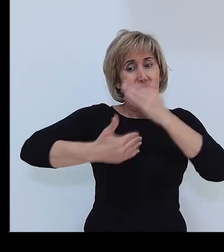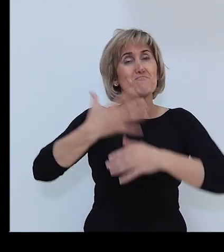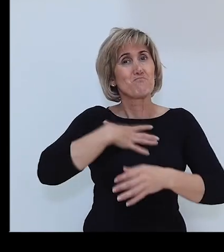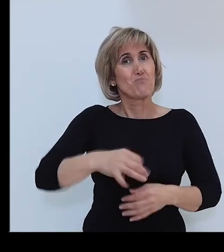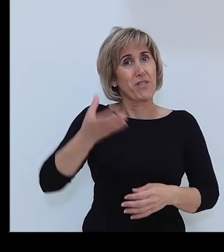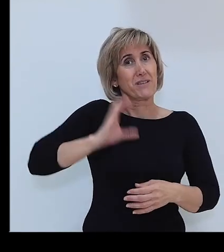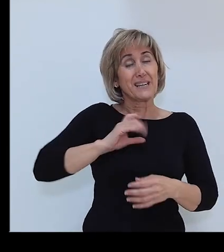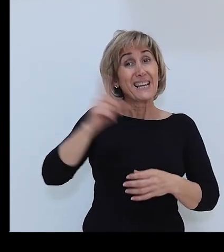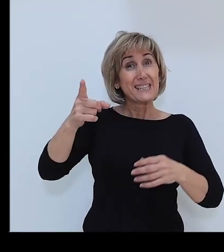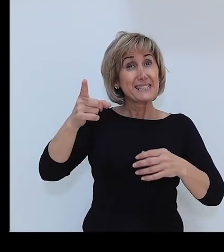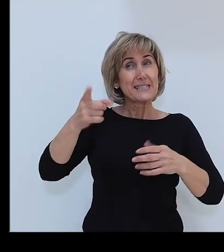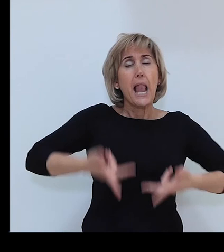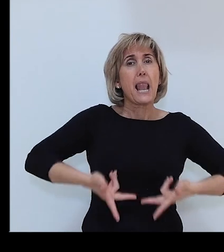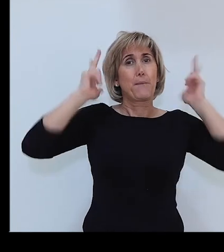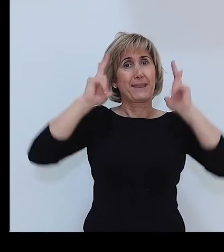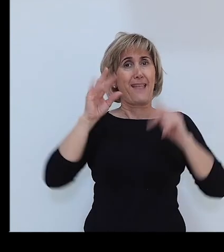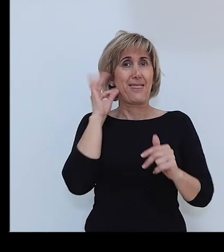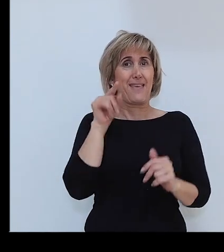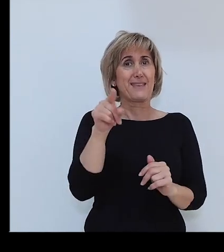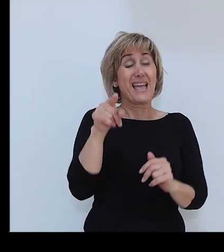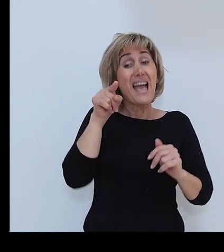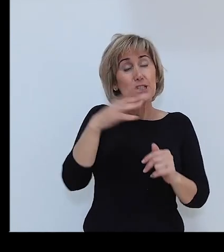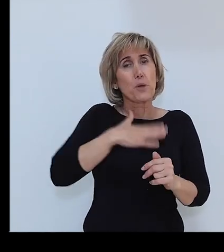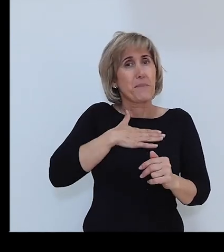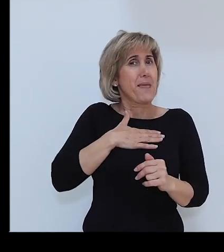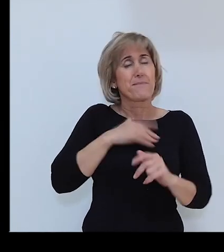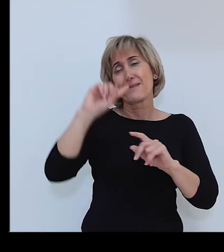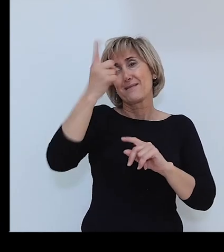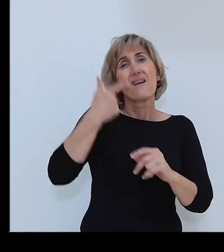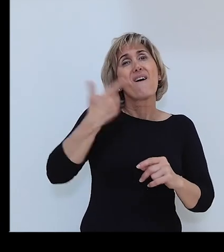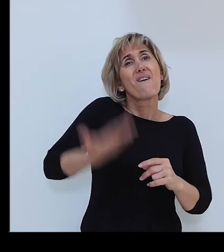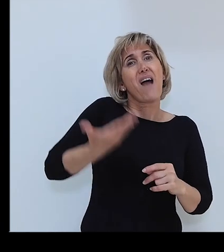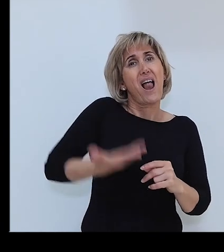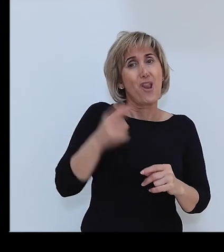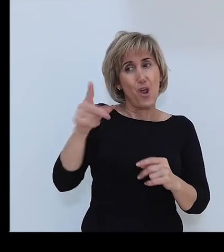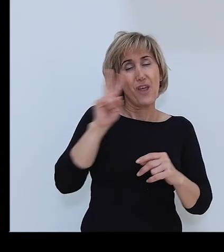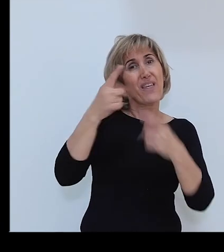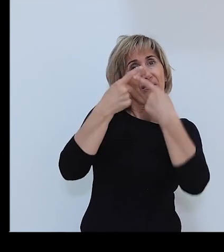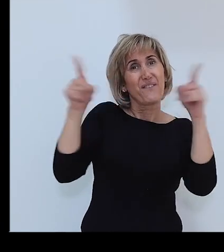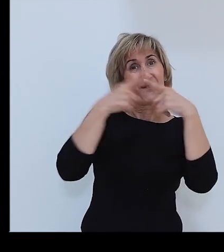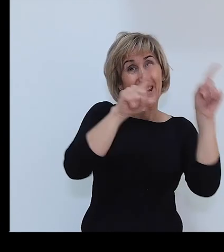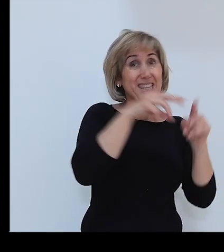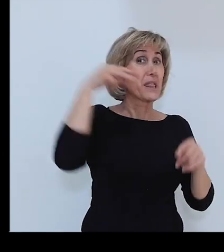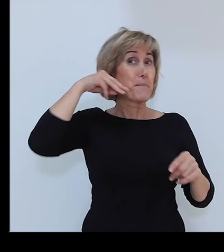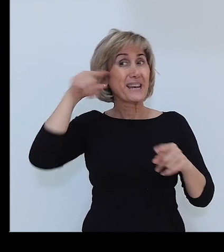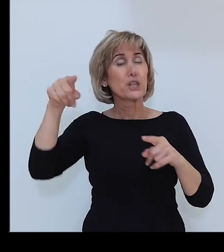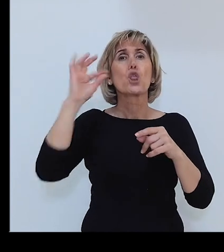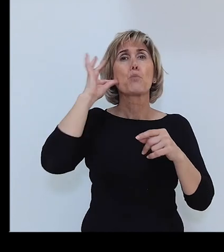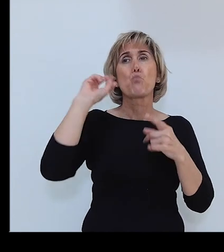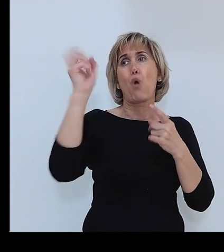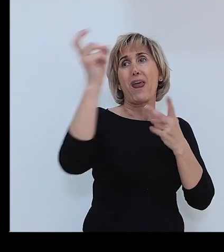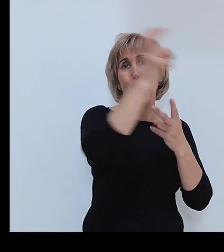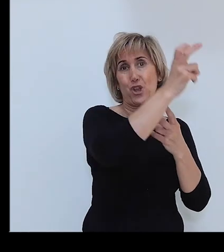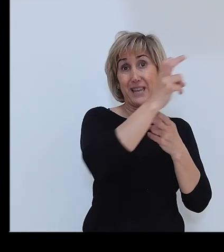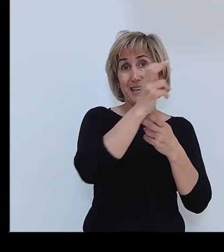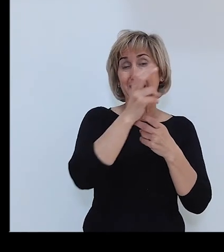su escritura y su forma de escribir, se ganó la vida y se la ganó muy bien, esa fue su libertad. Eso creo